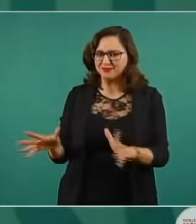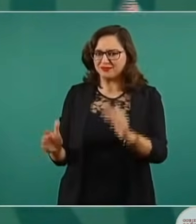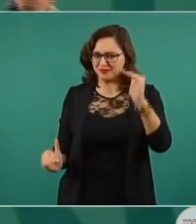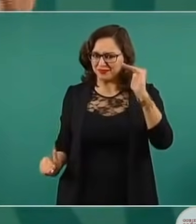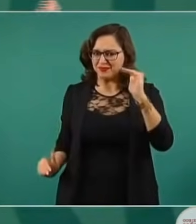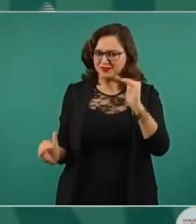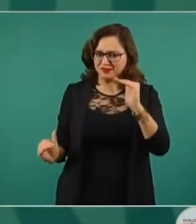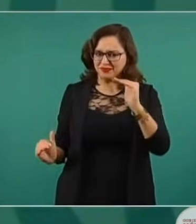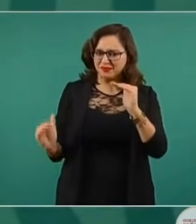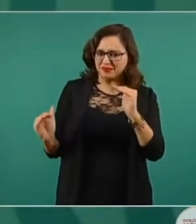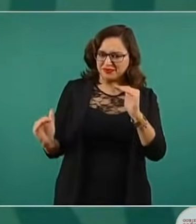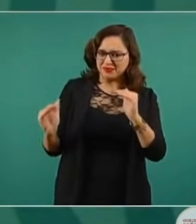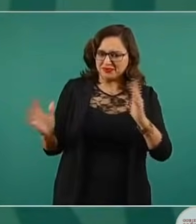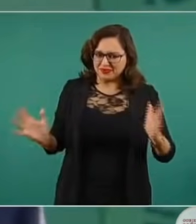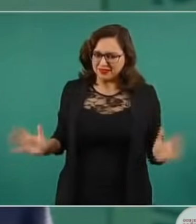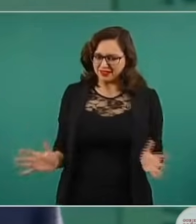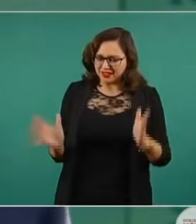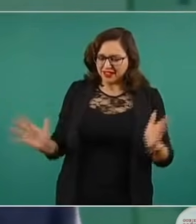que se